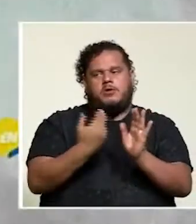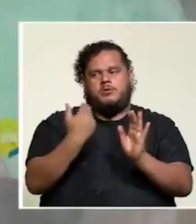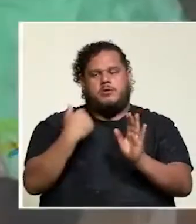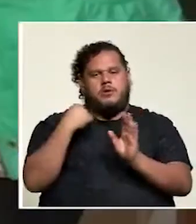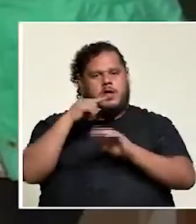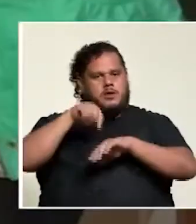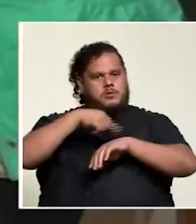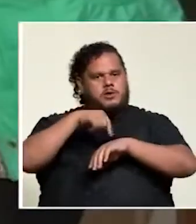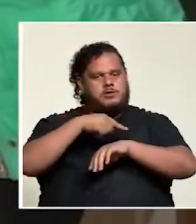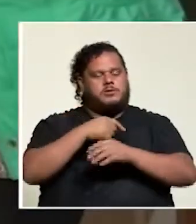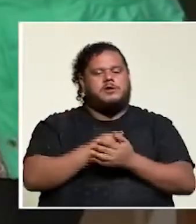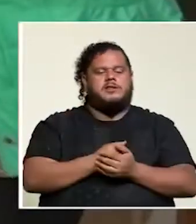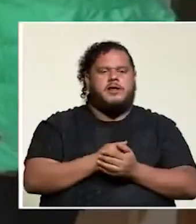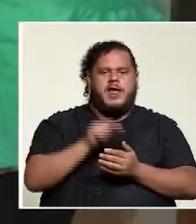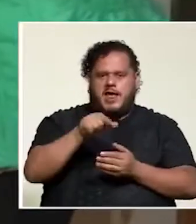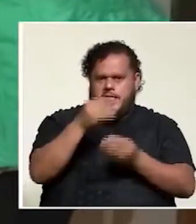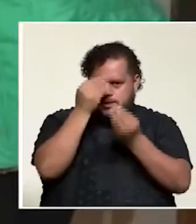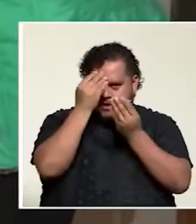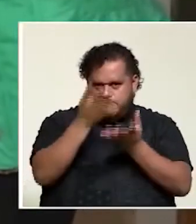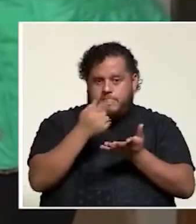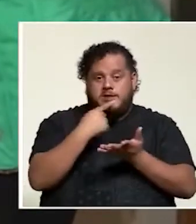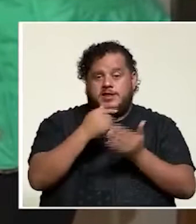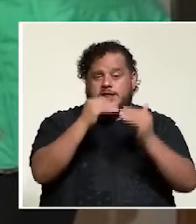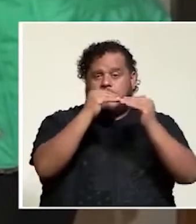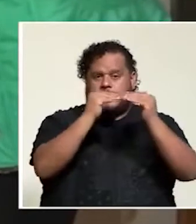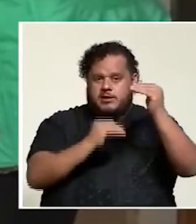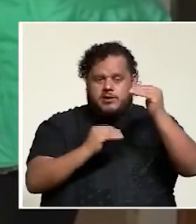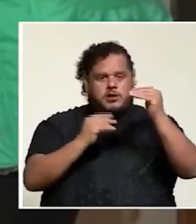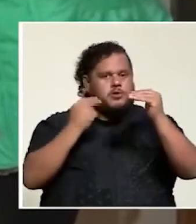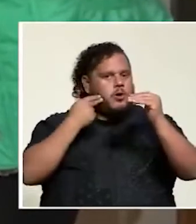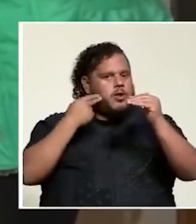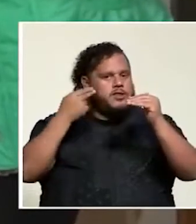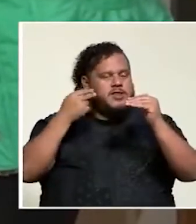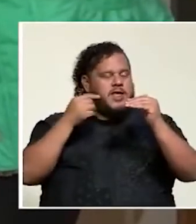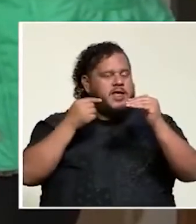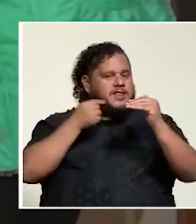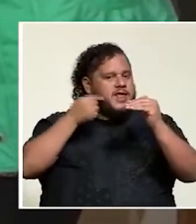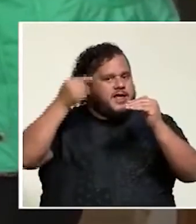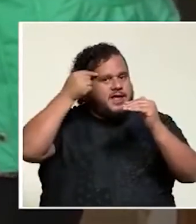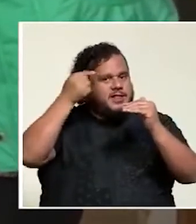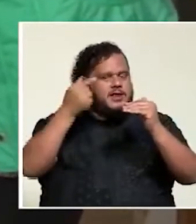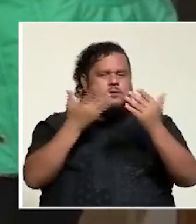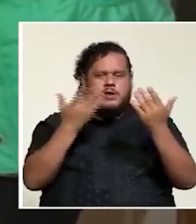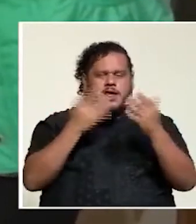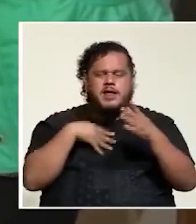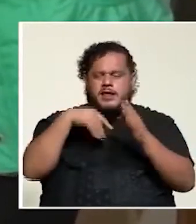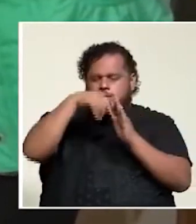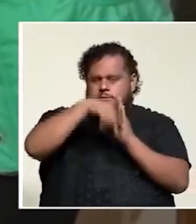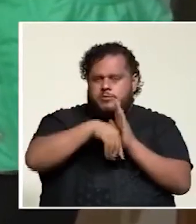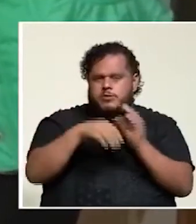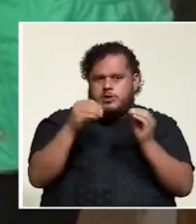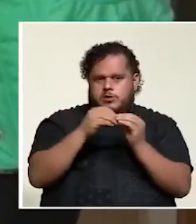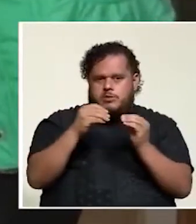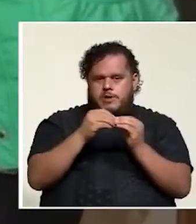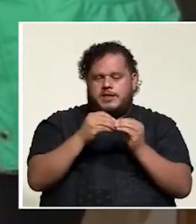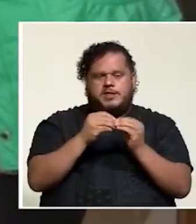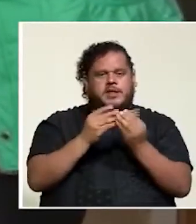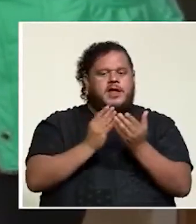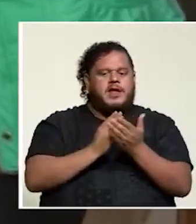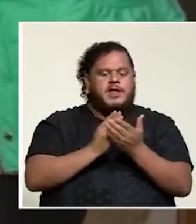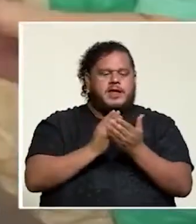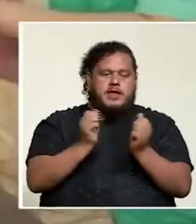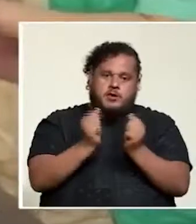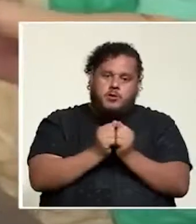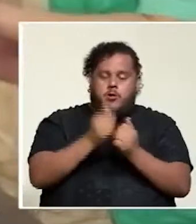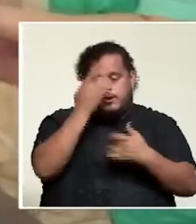horas. Según este informe, la desigualdad de género en el ámbito laboral se profundizó aún más durante la